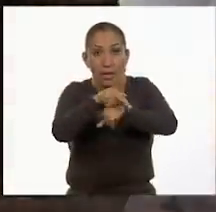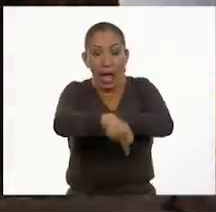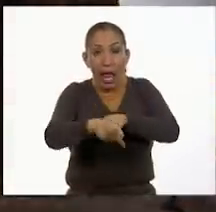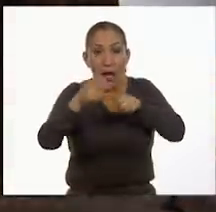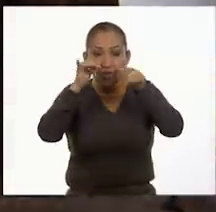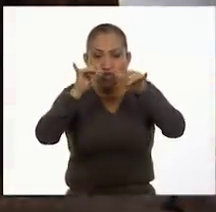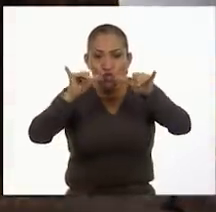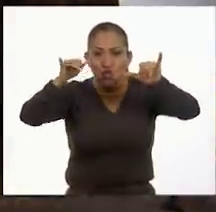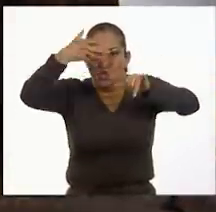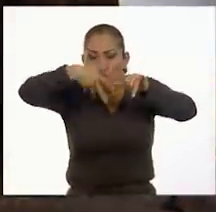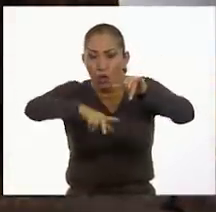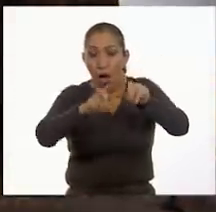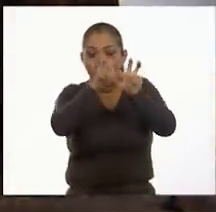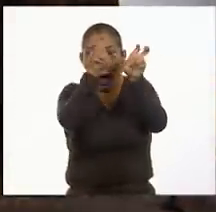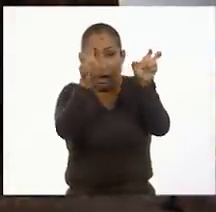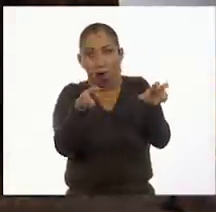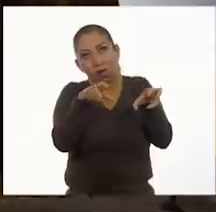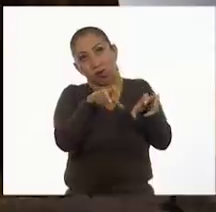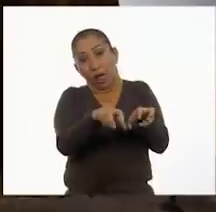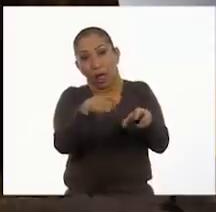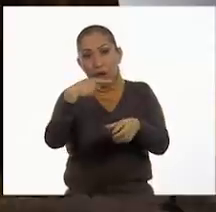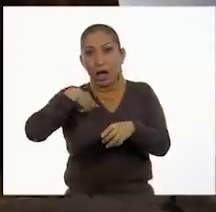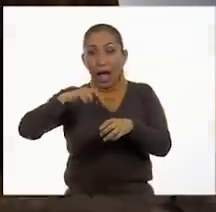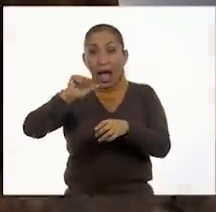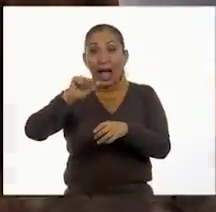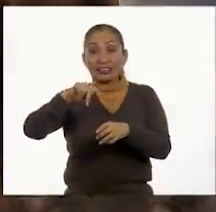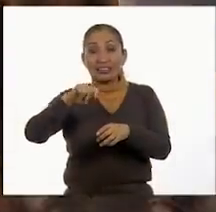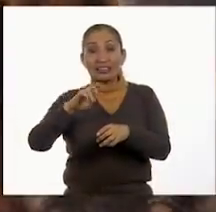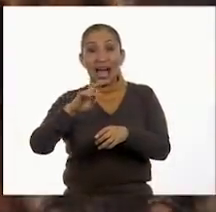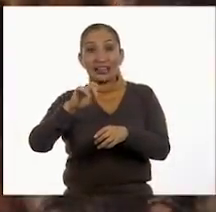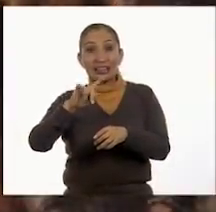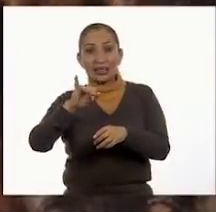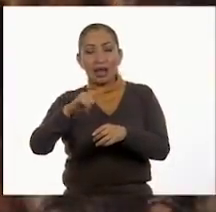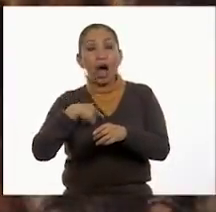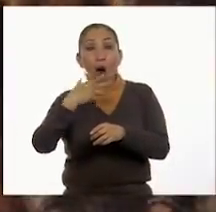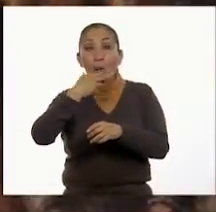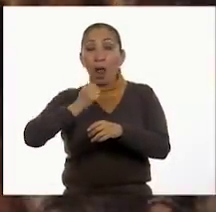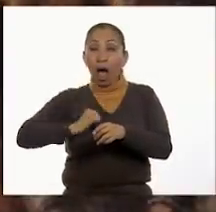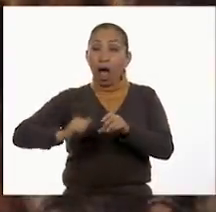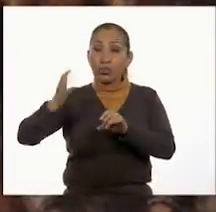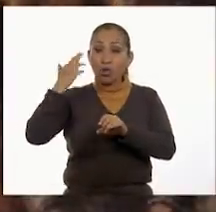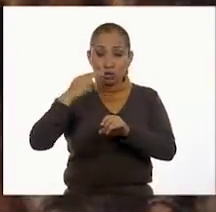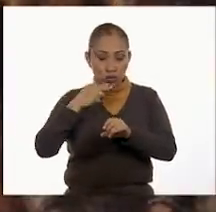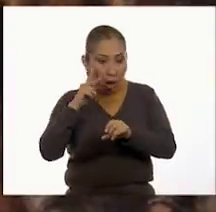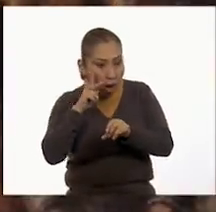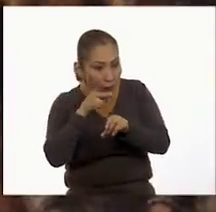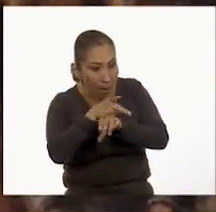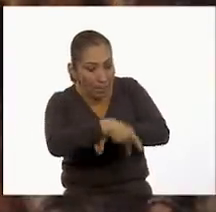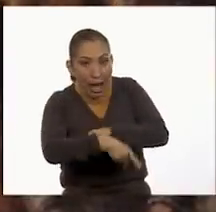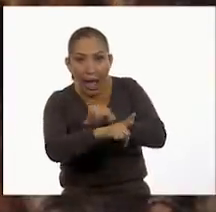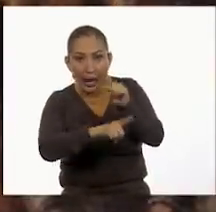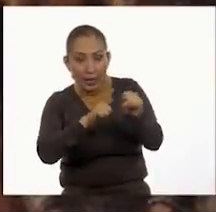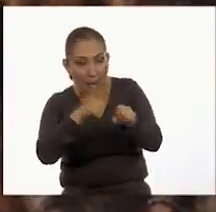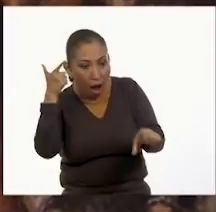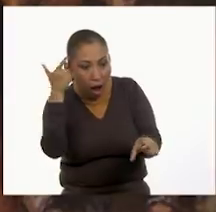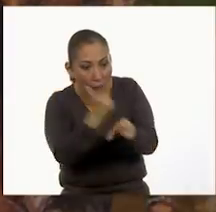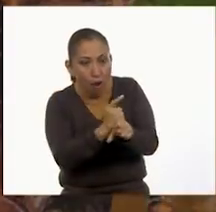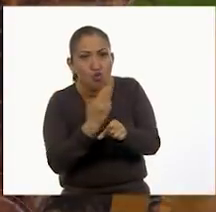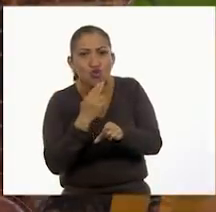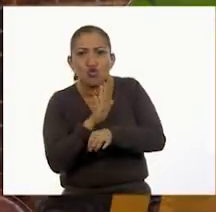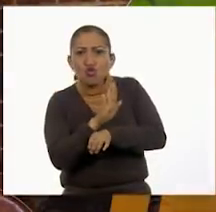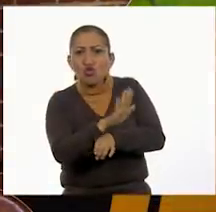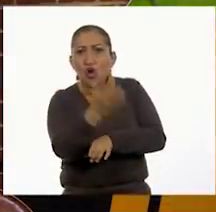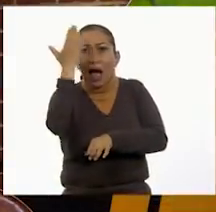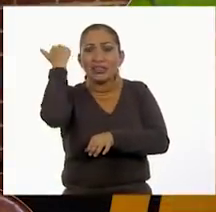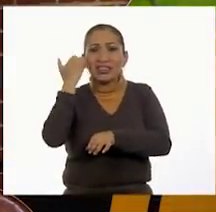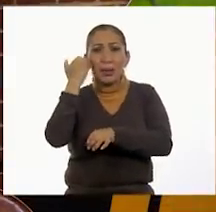mamut que estaba congelado en la Antártida? El hombre de la prehistoria utilizó la piel del animal que se preservó desde la